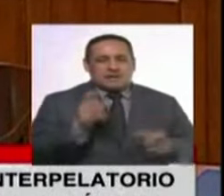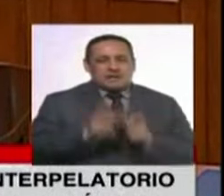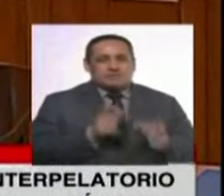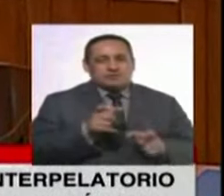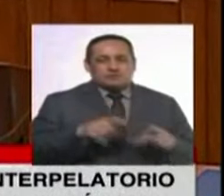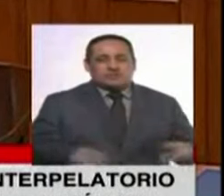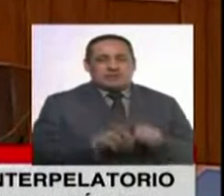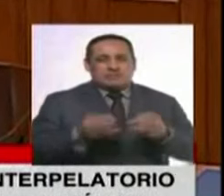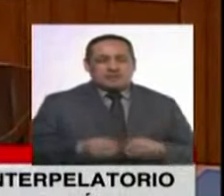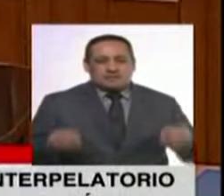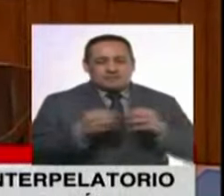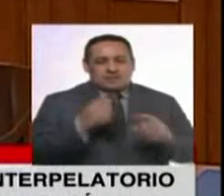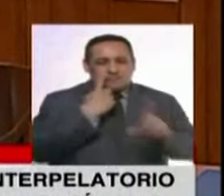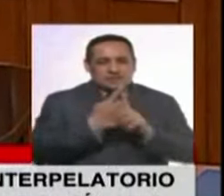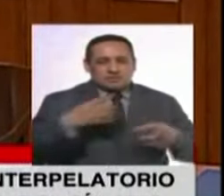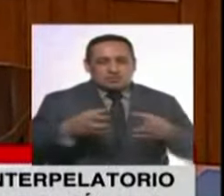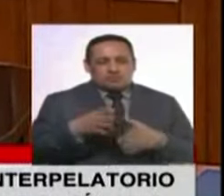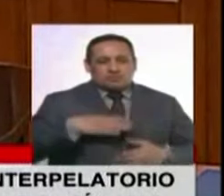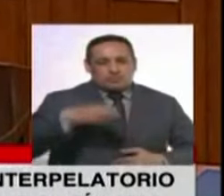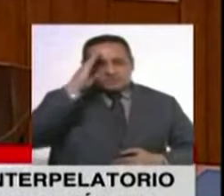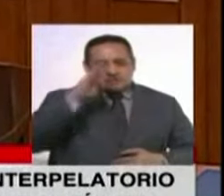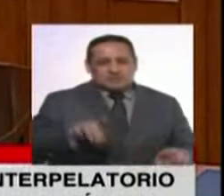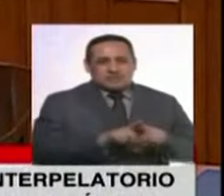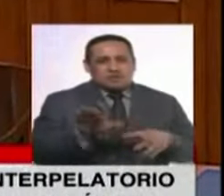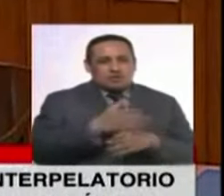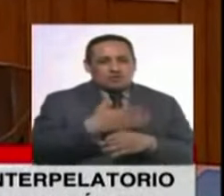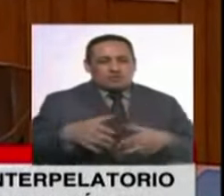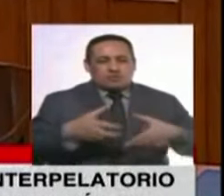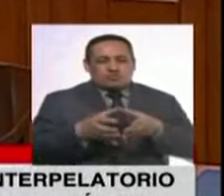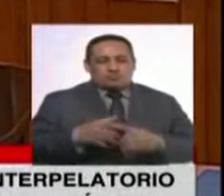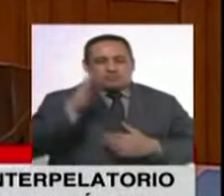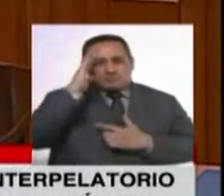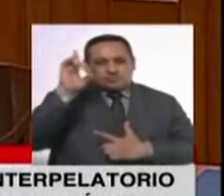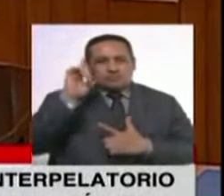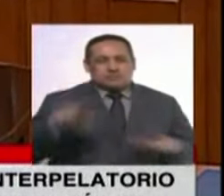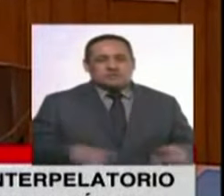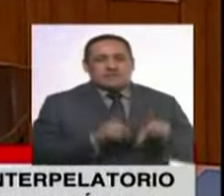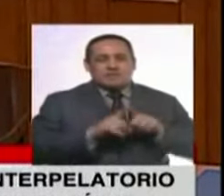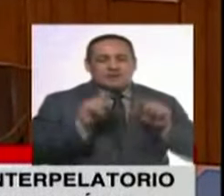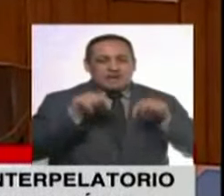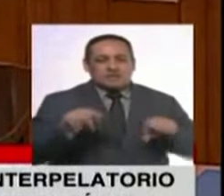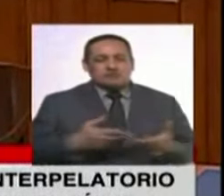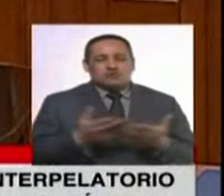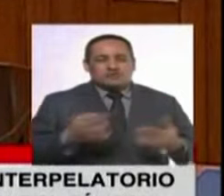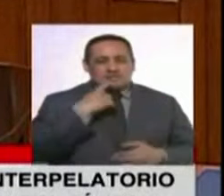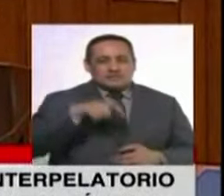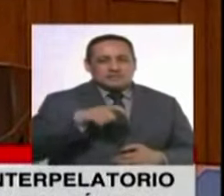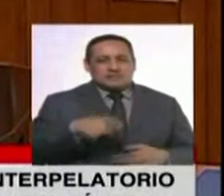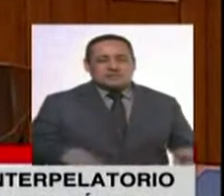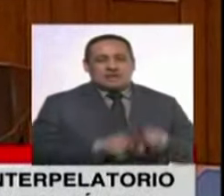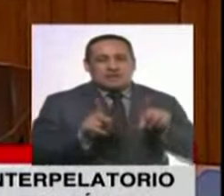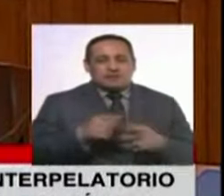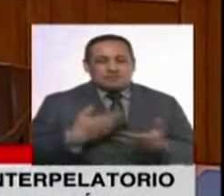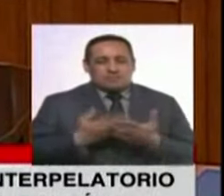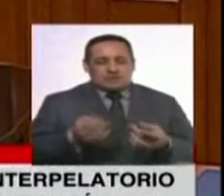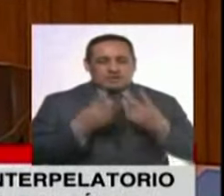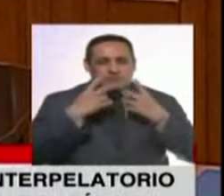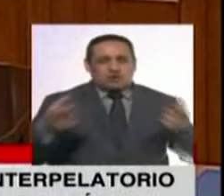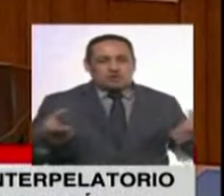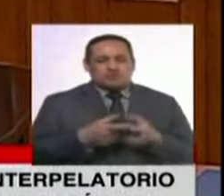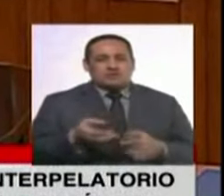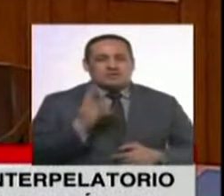mayor presencia policial colaboración con las fuerzas armadas ahí donde sea necesario a prevenir la